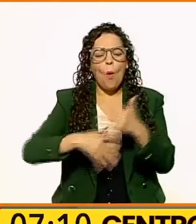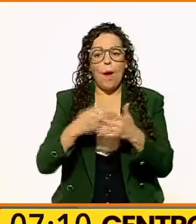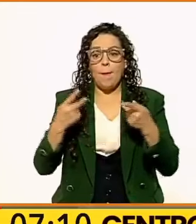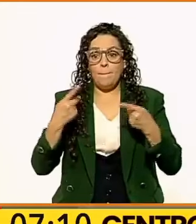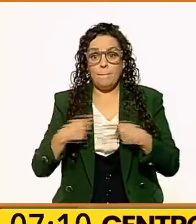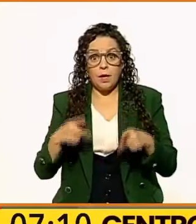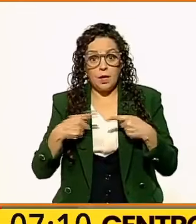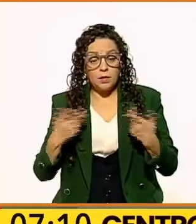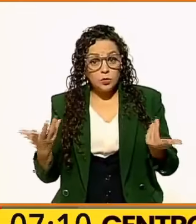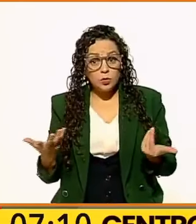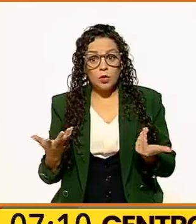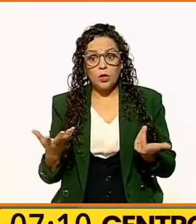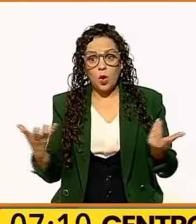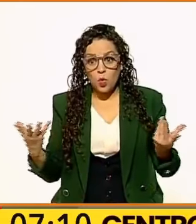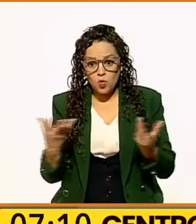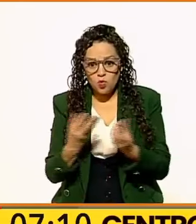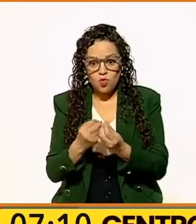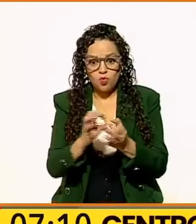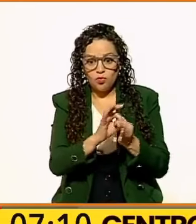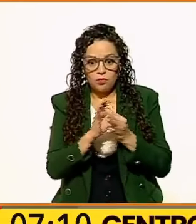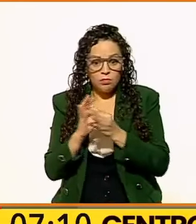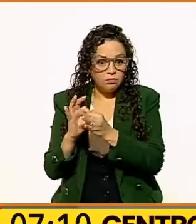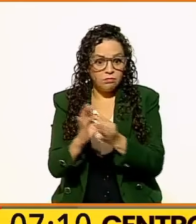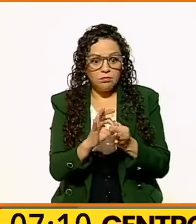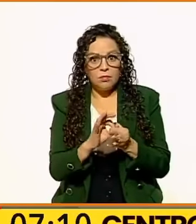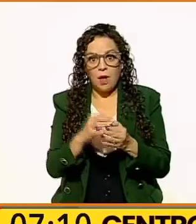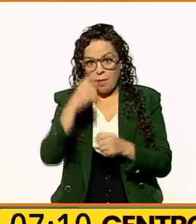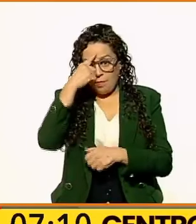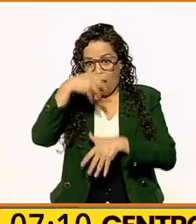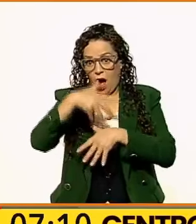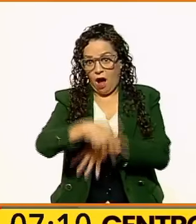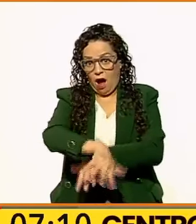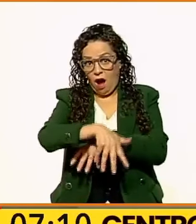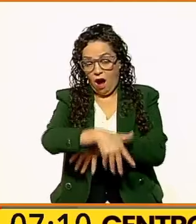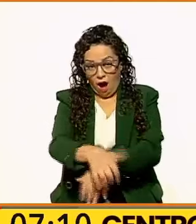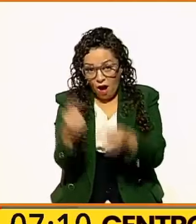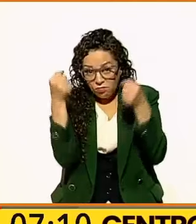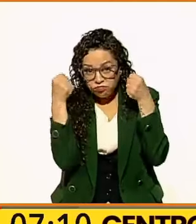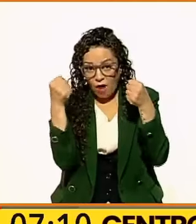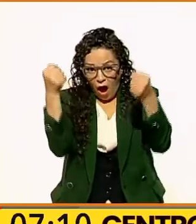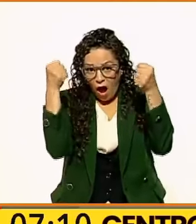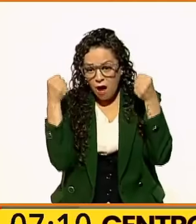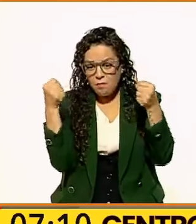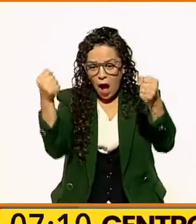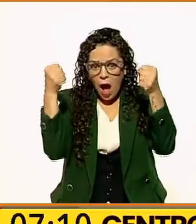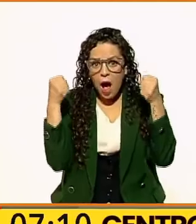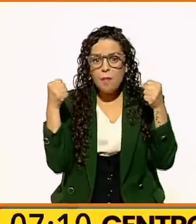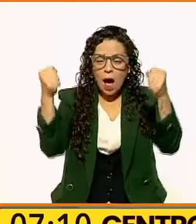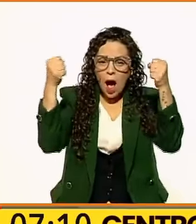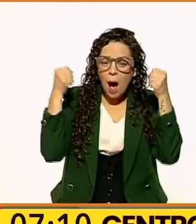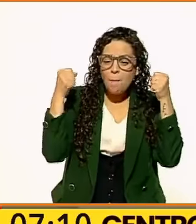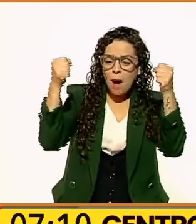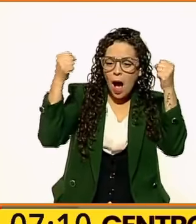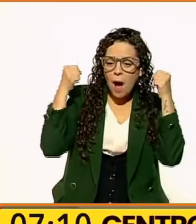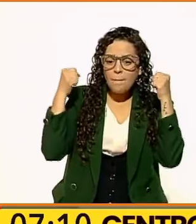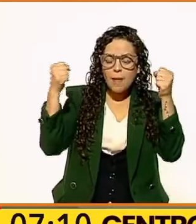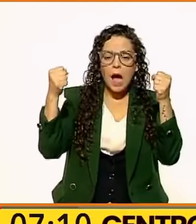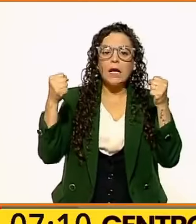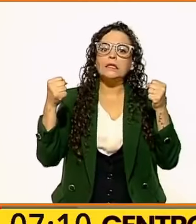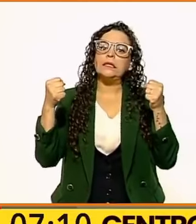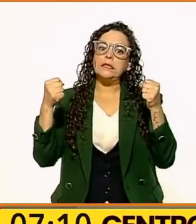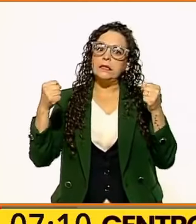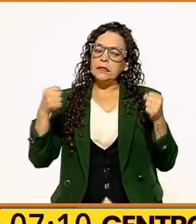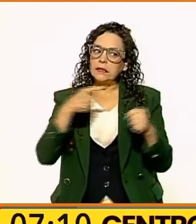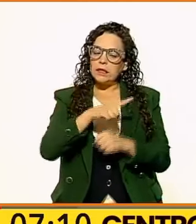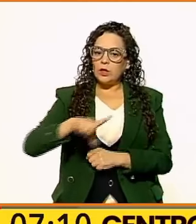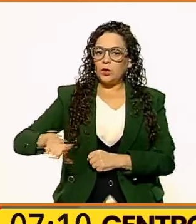organiza, se manifiesta, pues esto podría pues poner en contraposición al gobierno